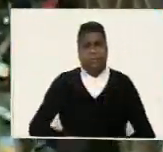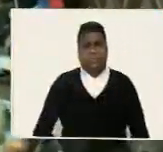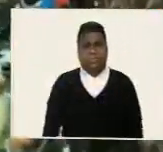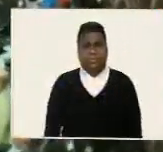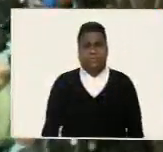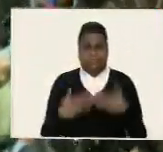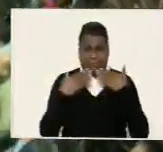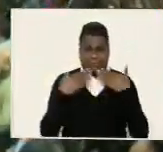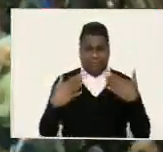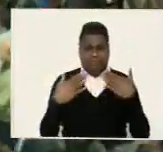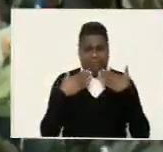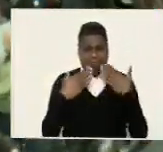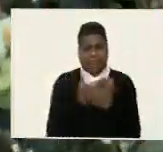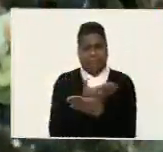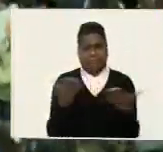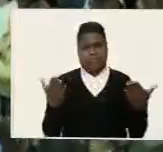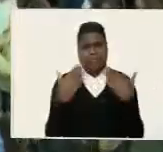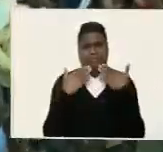Gracias, camarada.